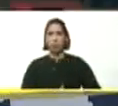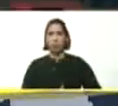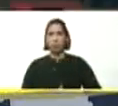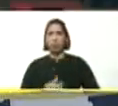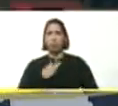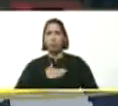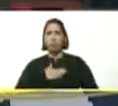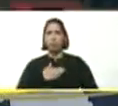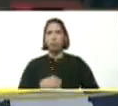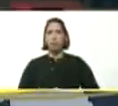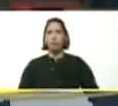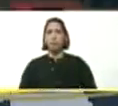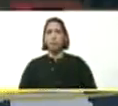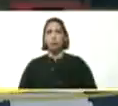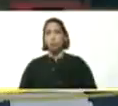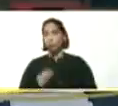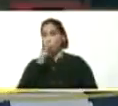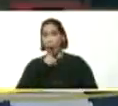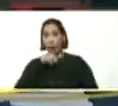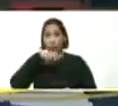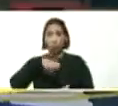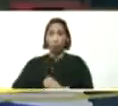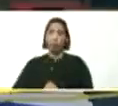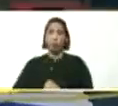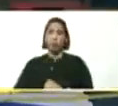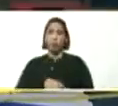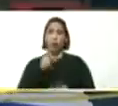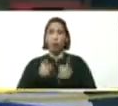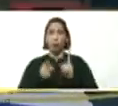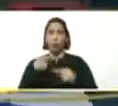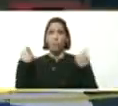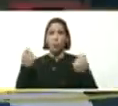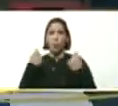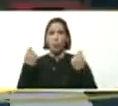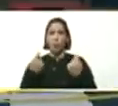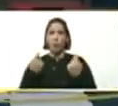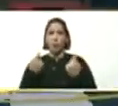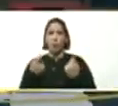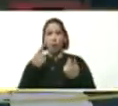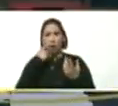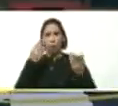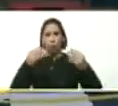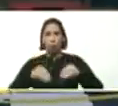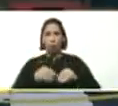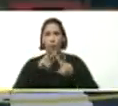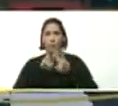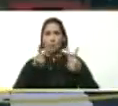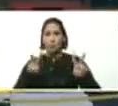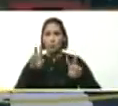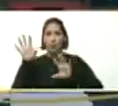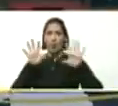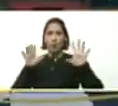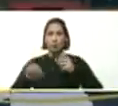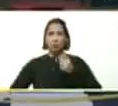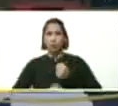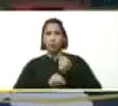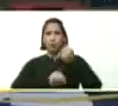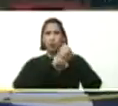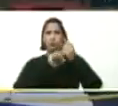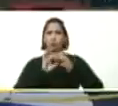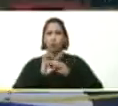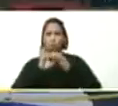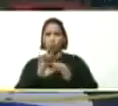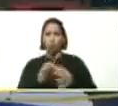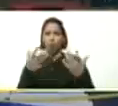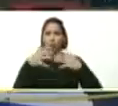subordinación alguna, promueva la cooperación pacífica entre las naciones e impulse y consolide la